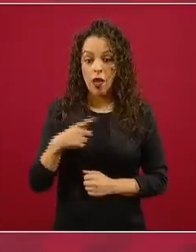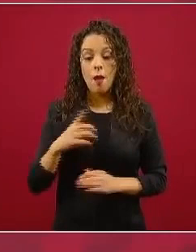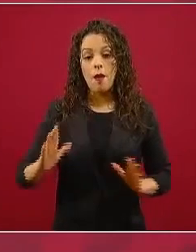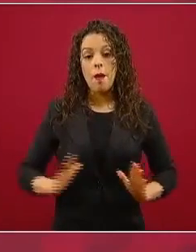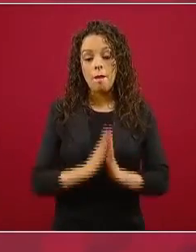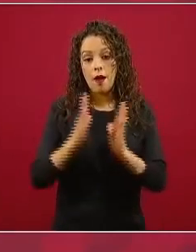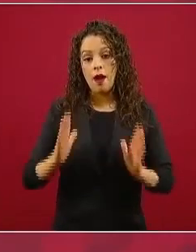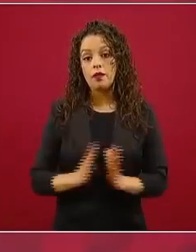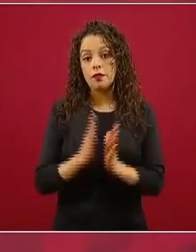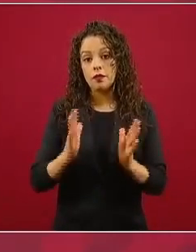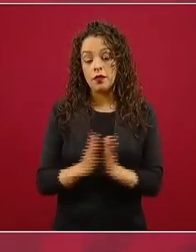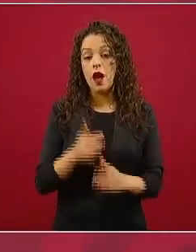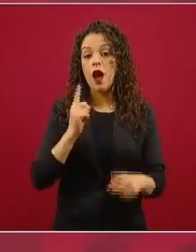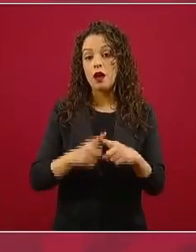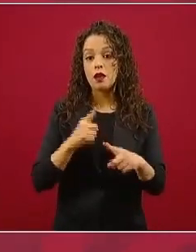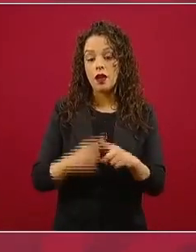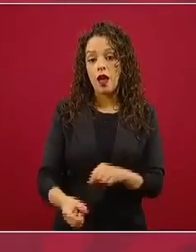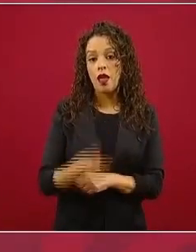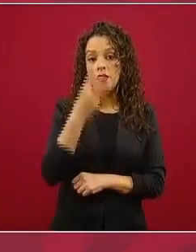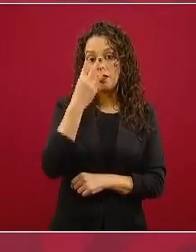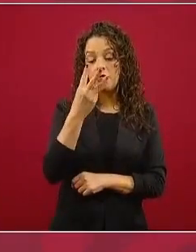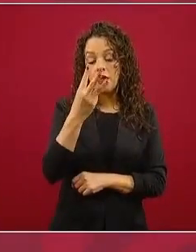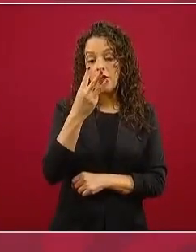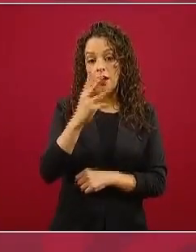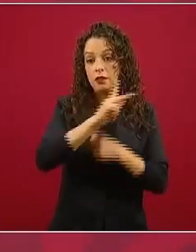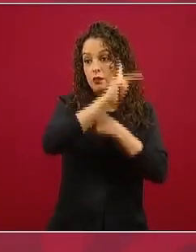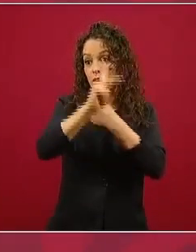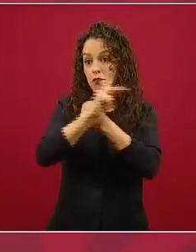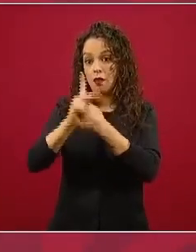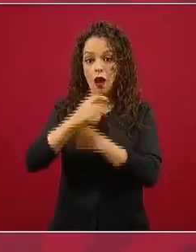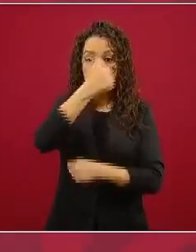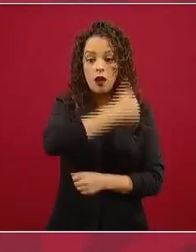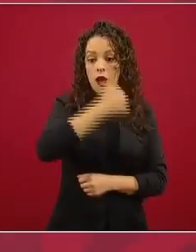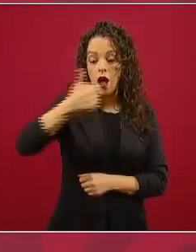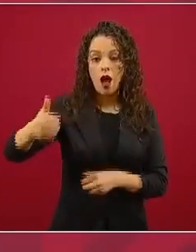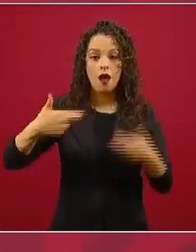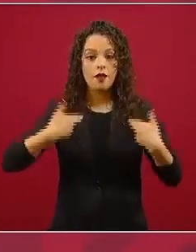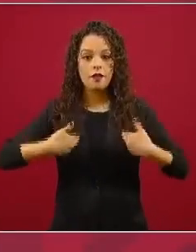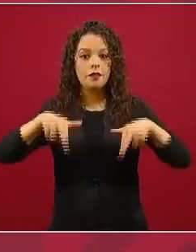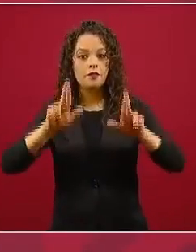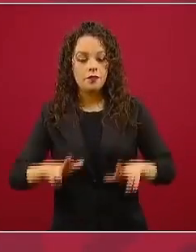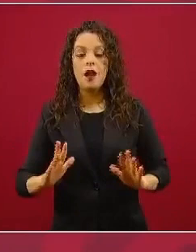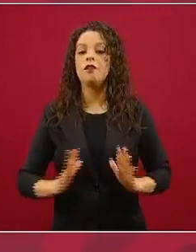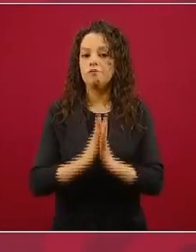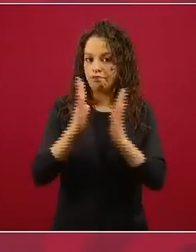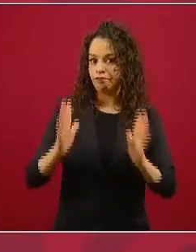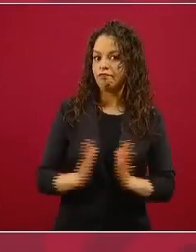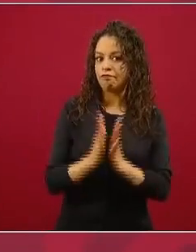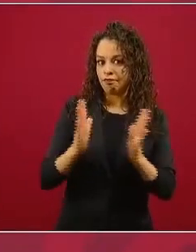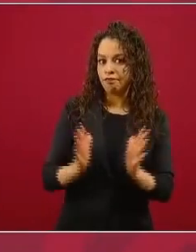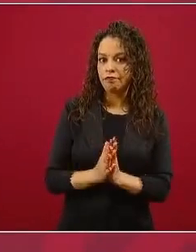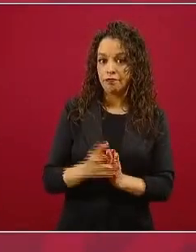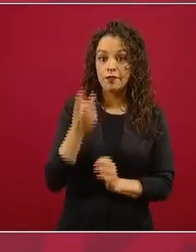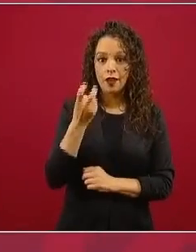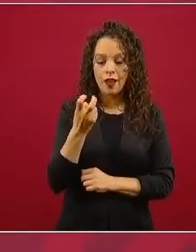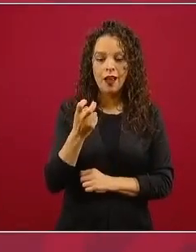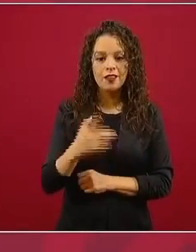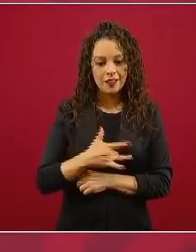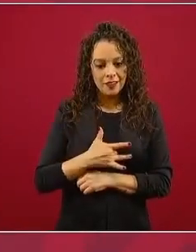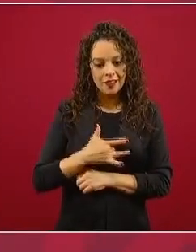tres países, representantes de los tres países. Entonces esto nos da mucha